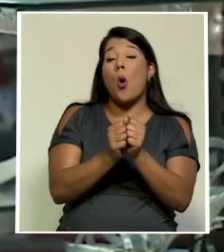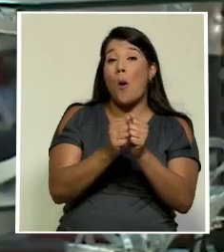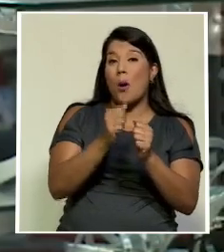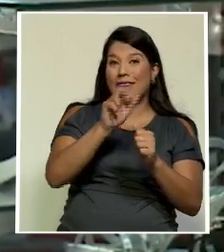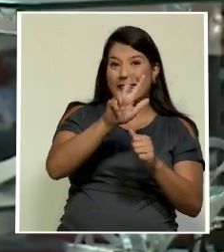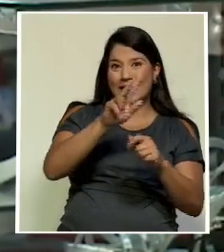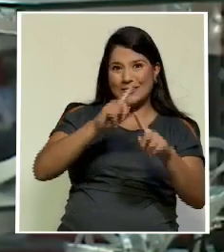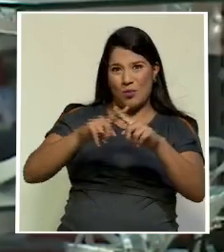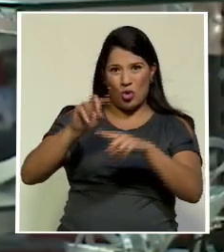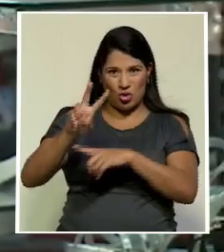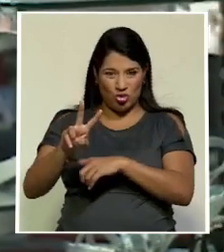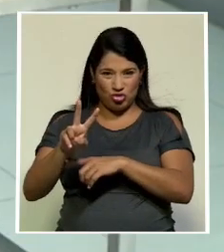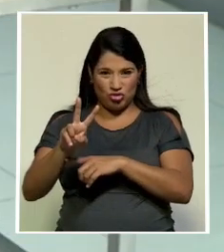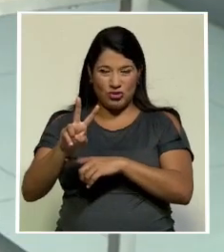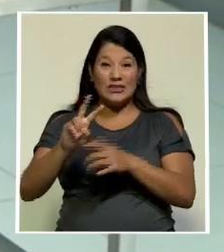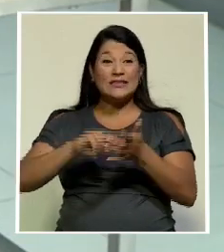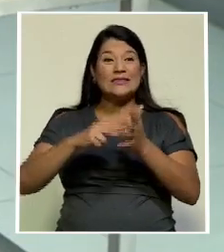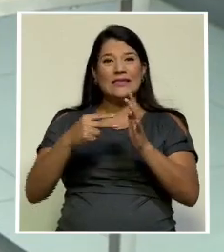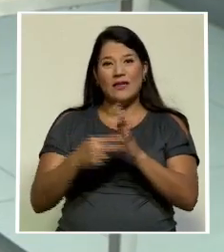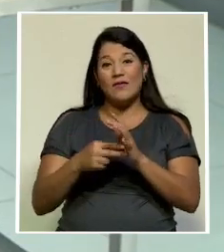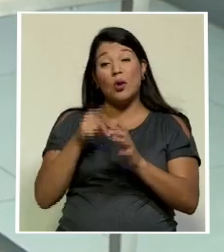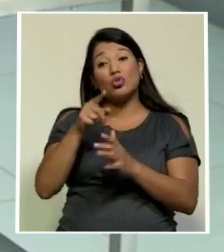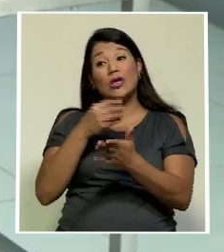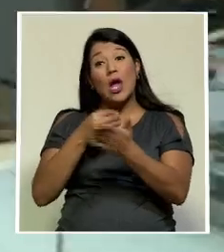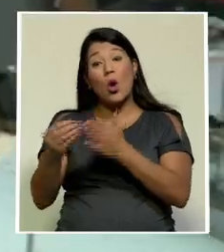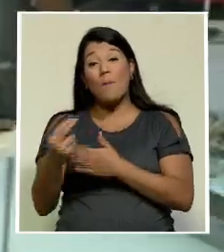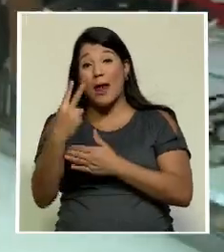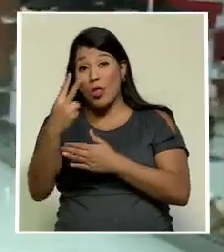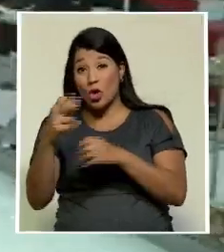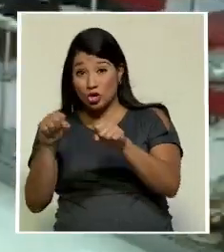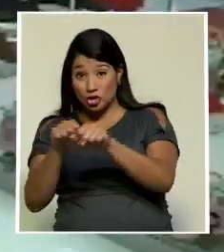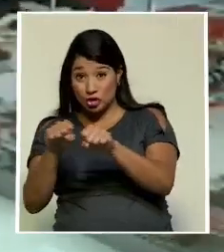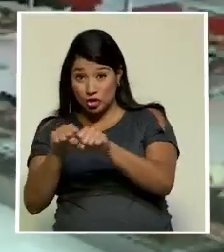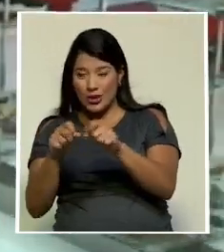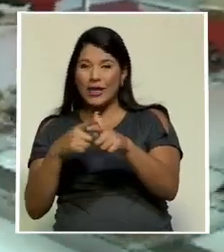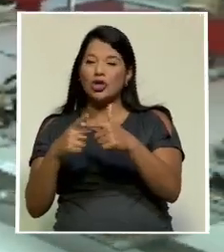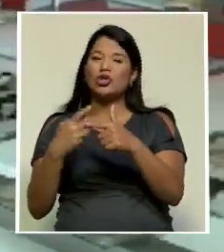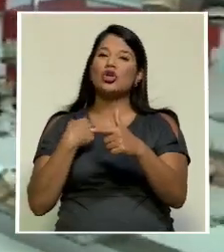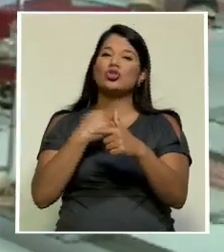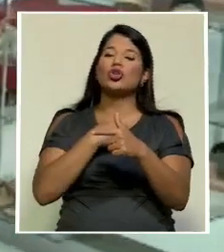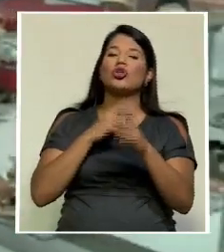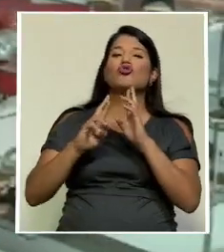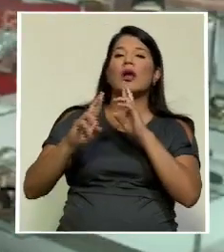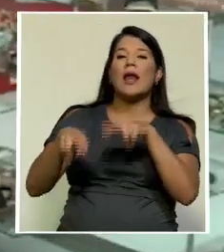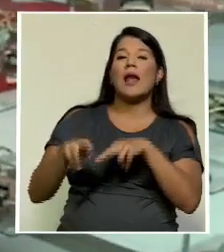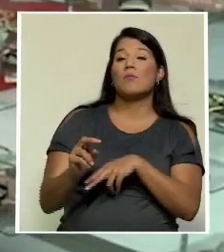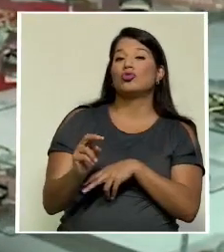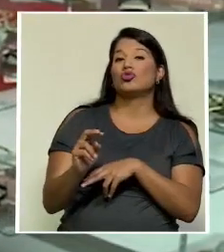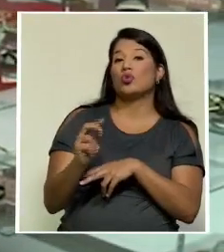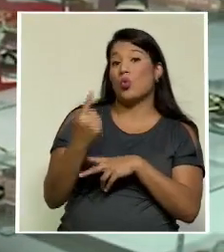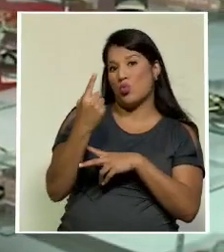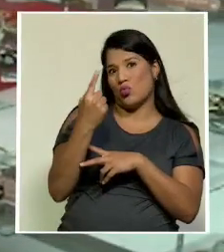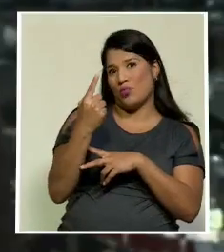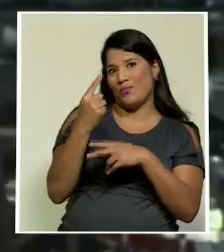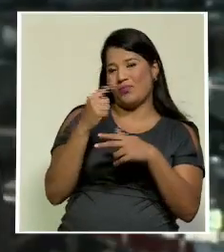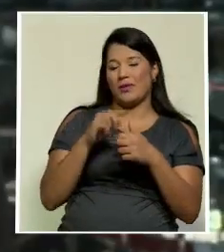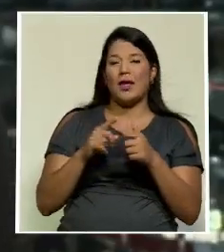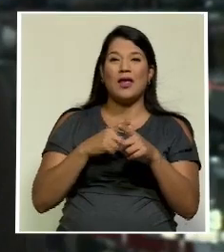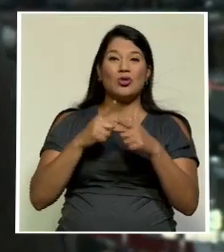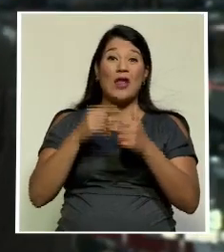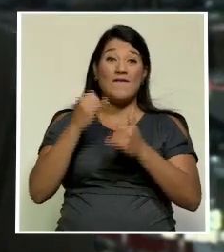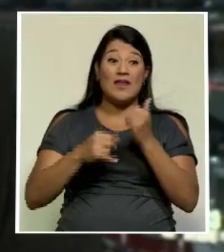atención. Al comprar 2 pares de zapatos, un tercero sale como regalía. Entonces a la gente le llama mucho la atención el tercer par más que todo que la regalía. Entonces